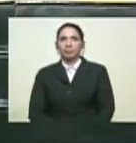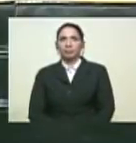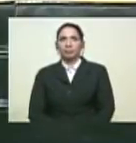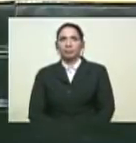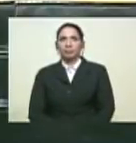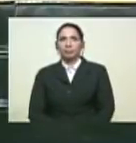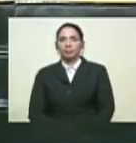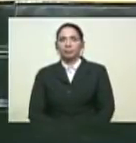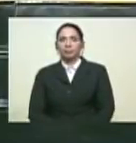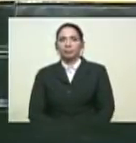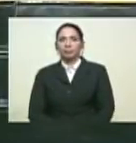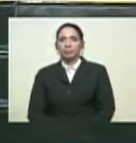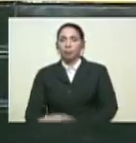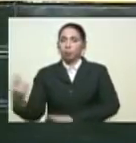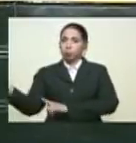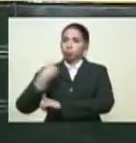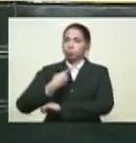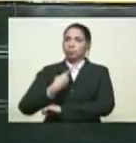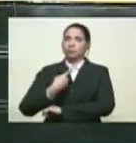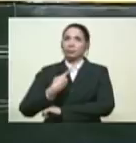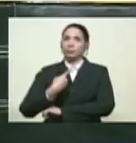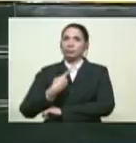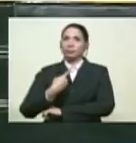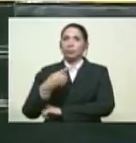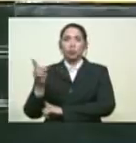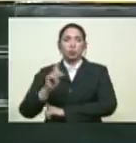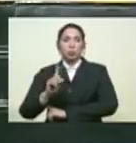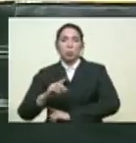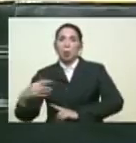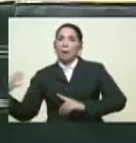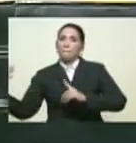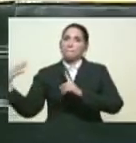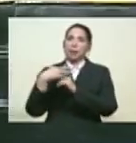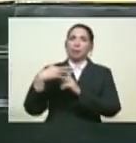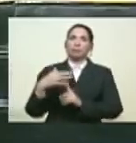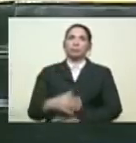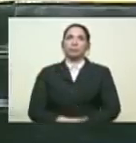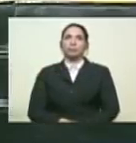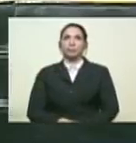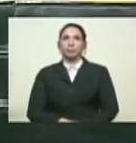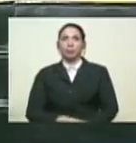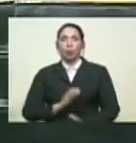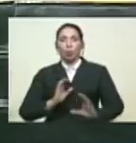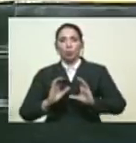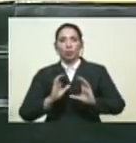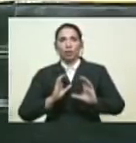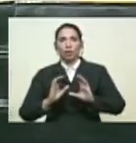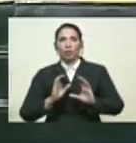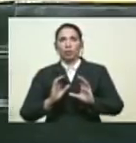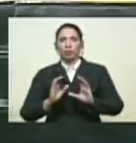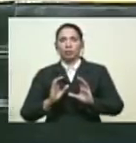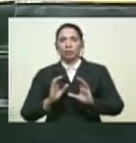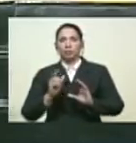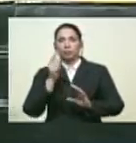No se nos acusa, no se nos ataca, compañeros, comunicadores y